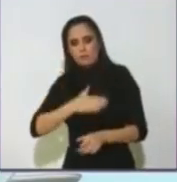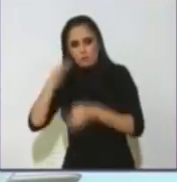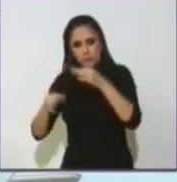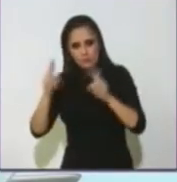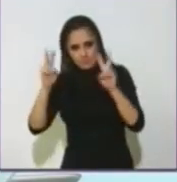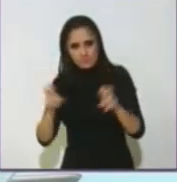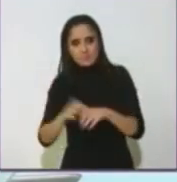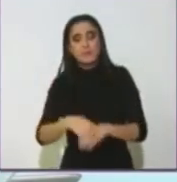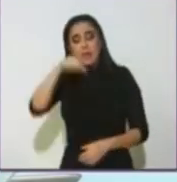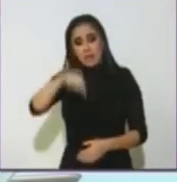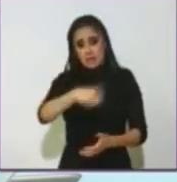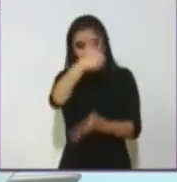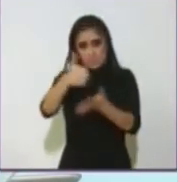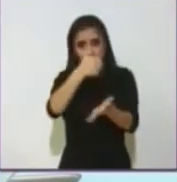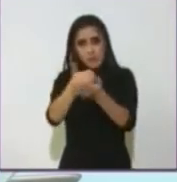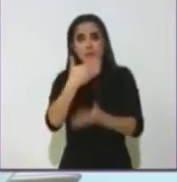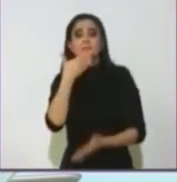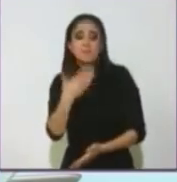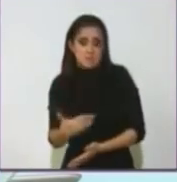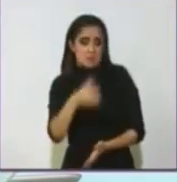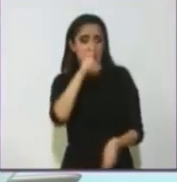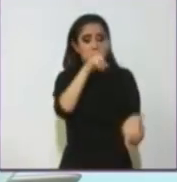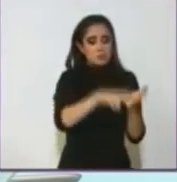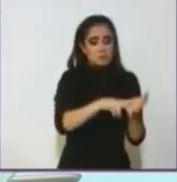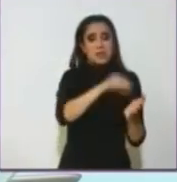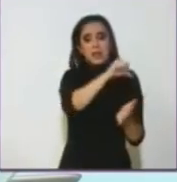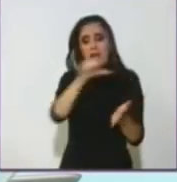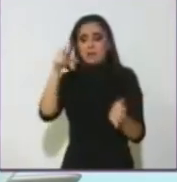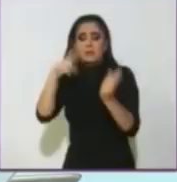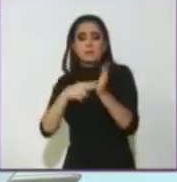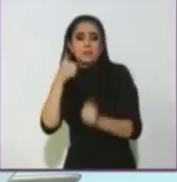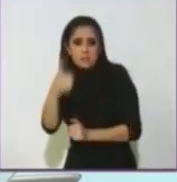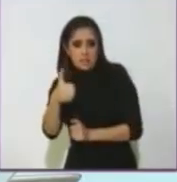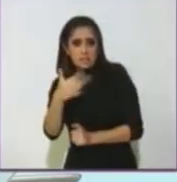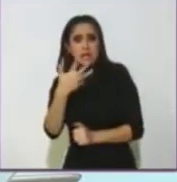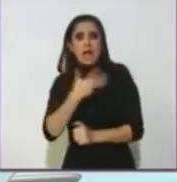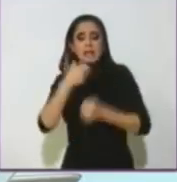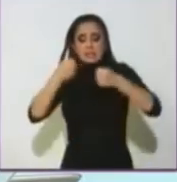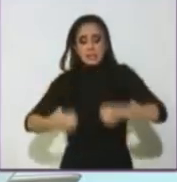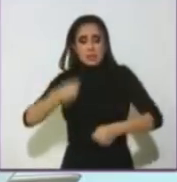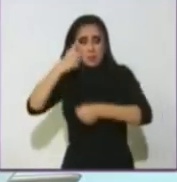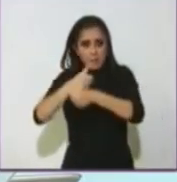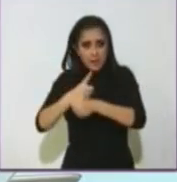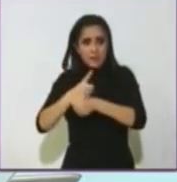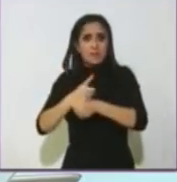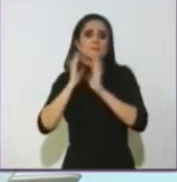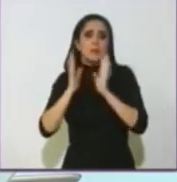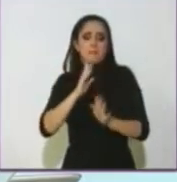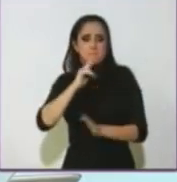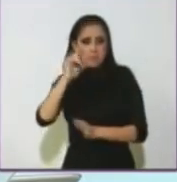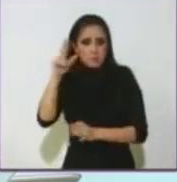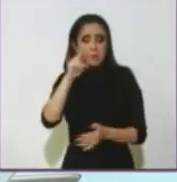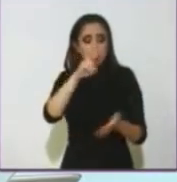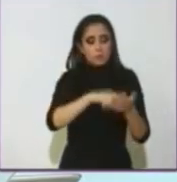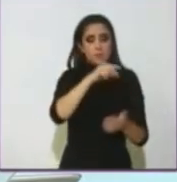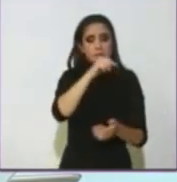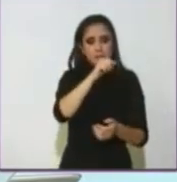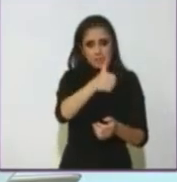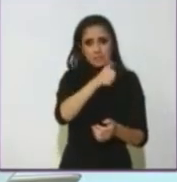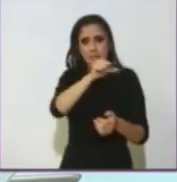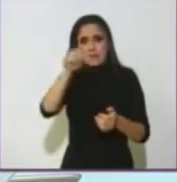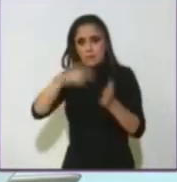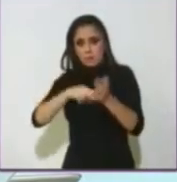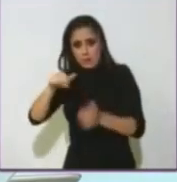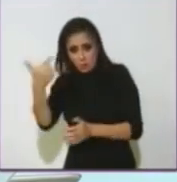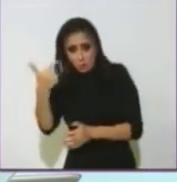viva bien de 2000 a 2006 se redujo la inseguridad de 2006 a 2012 esta